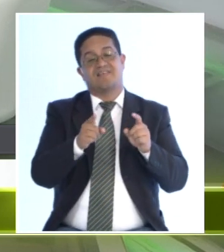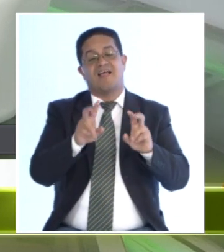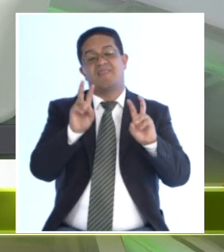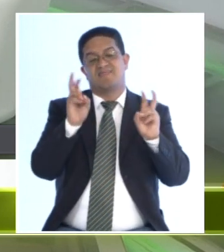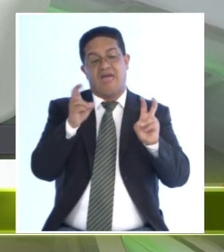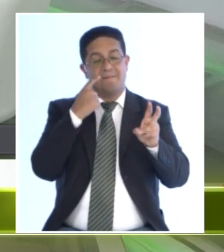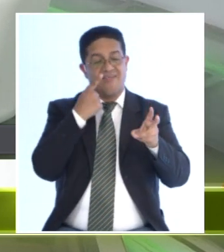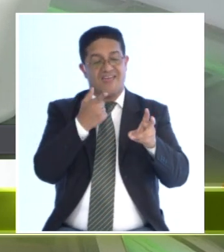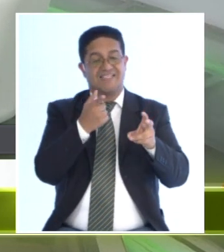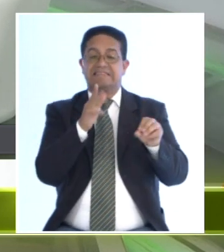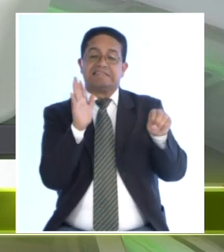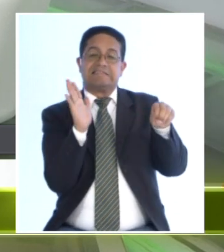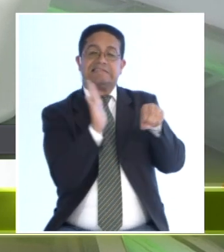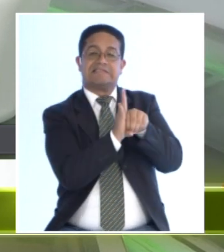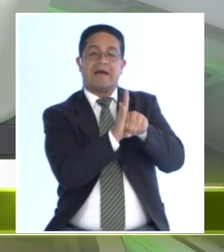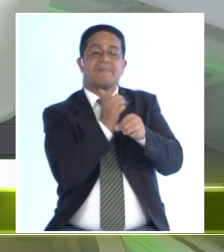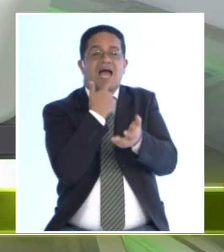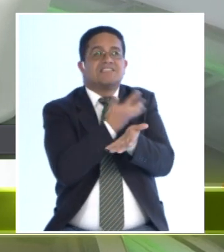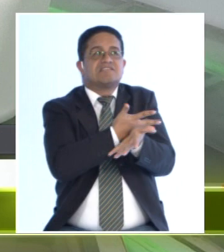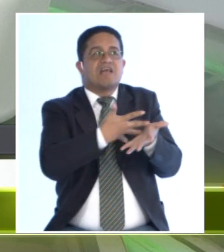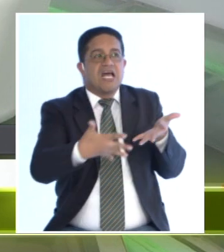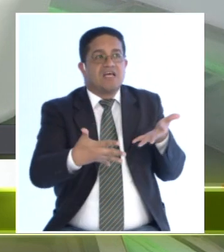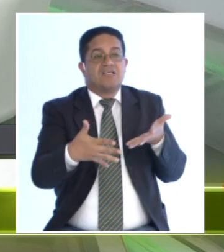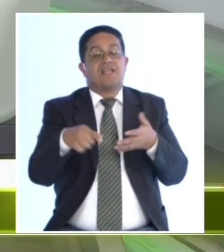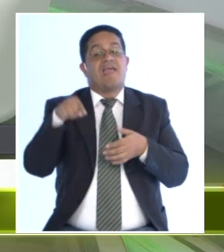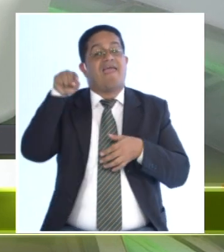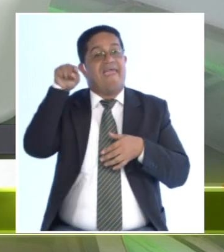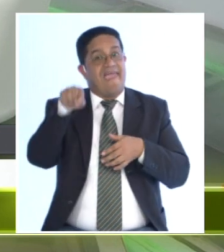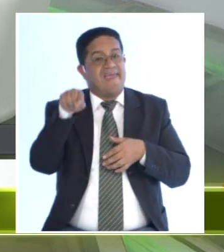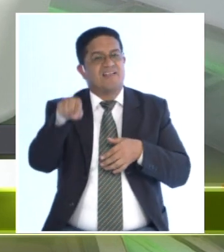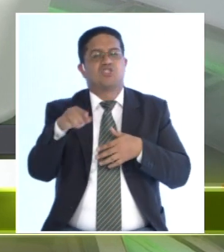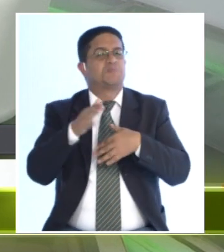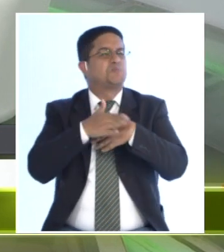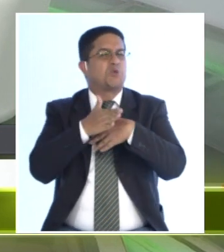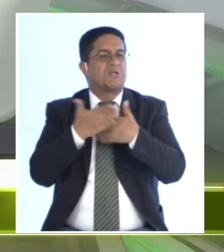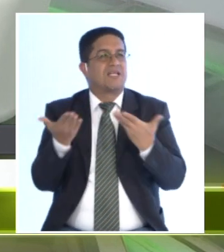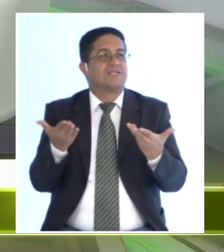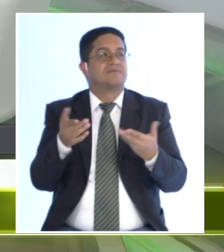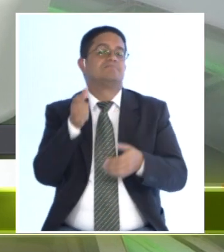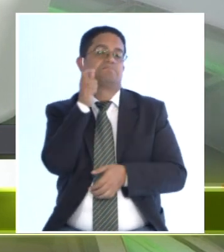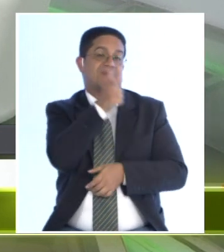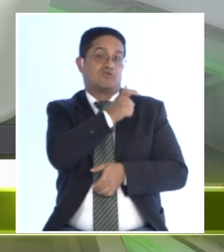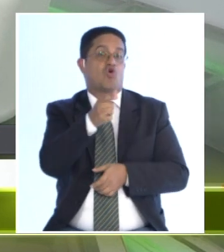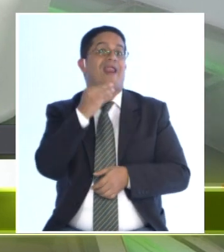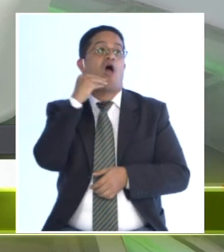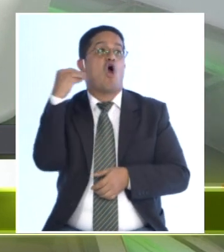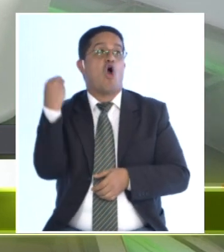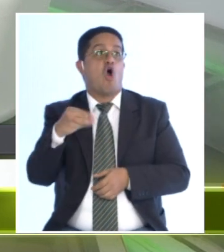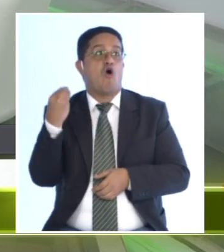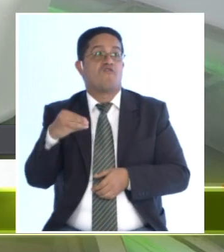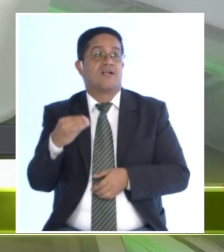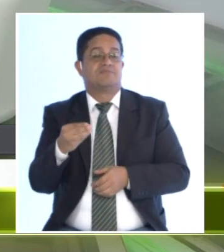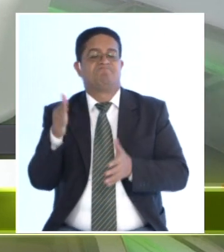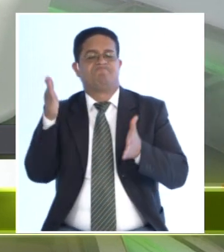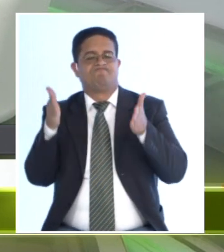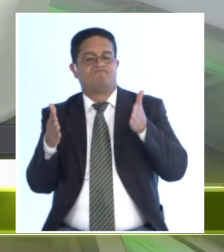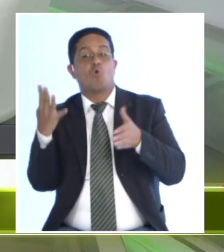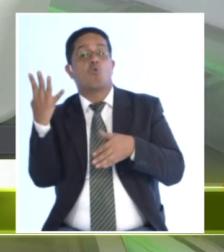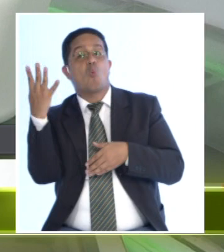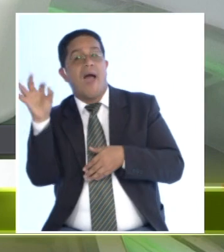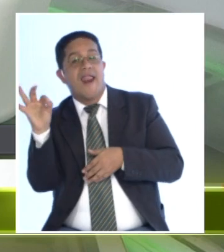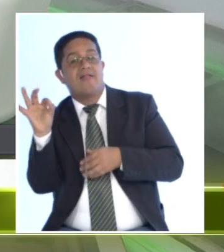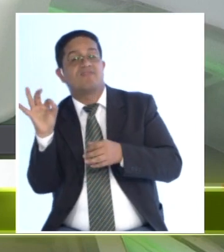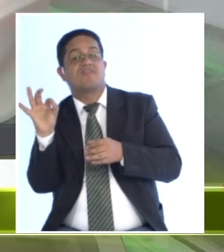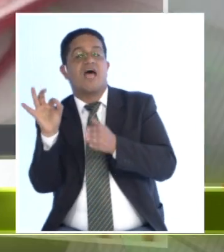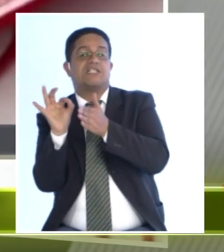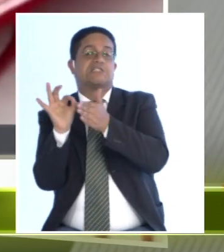avascular, la mayor incidencia de estos casos vienen de personas que son jóvenes, es decir, entre Ok. 40 o 30